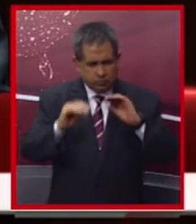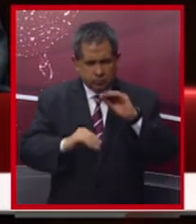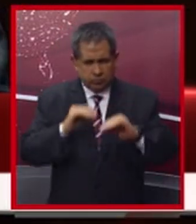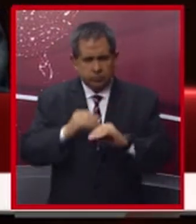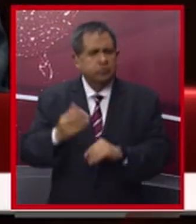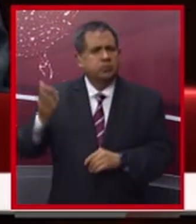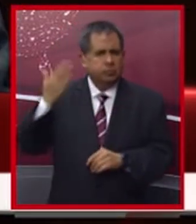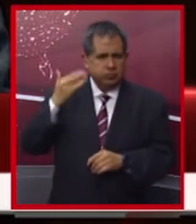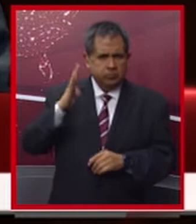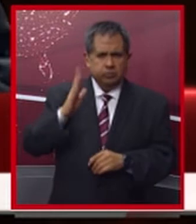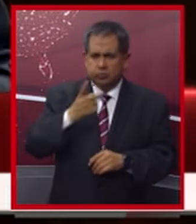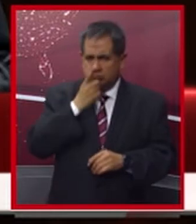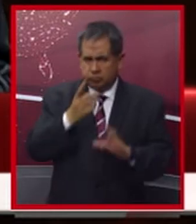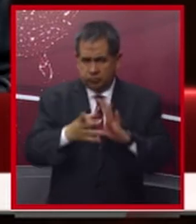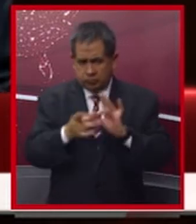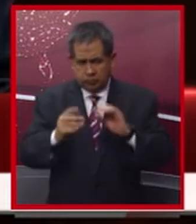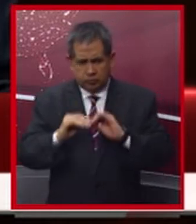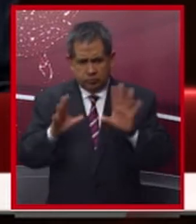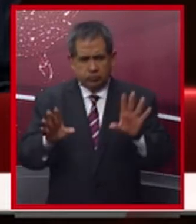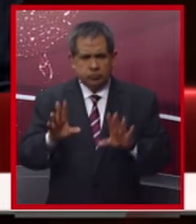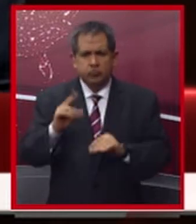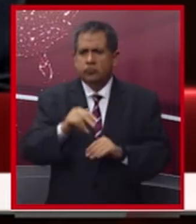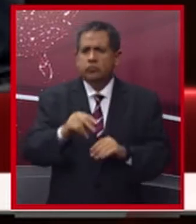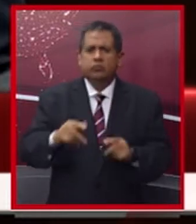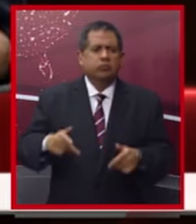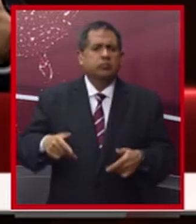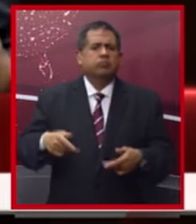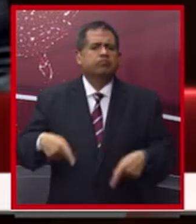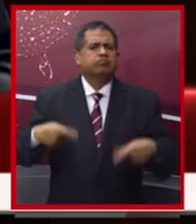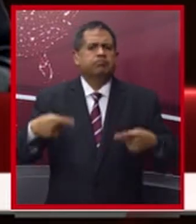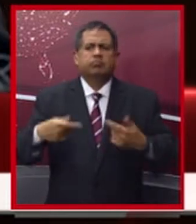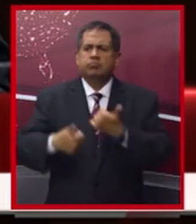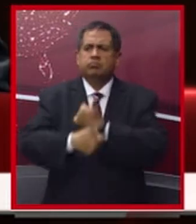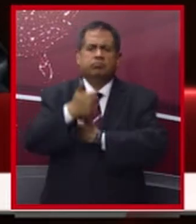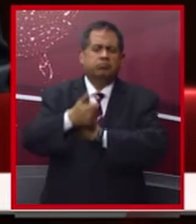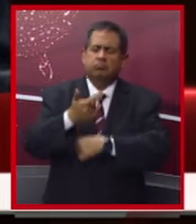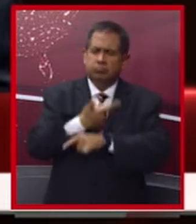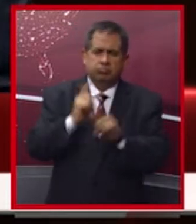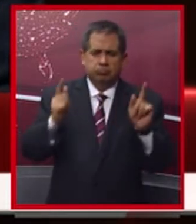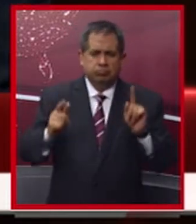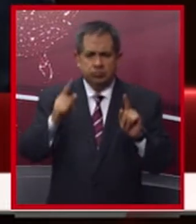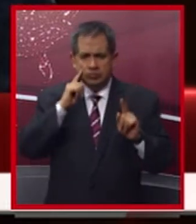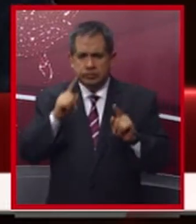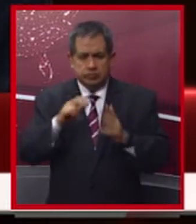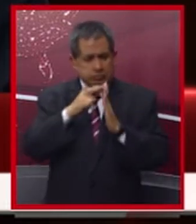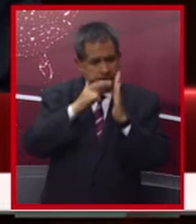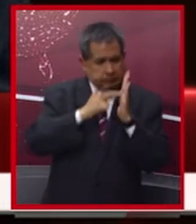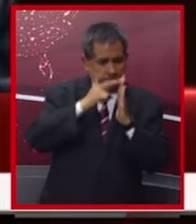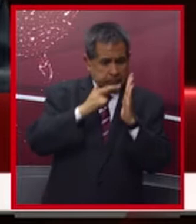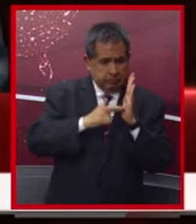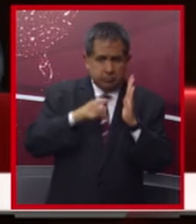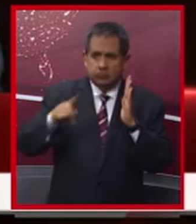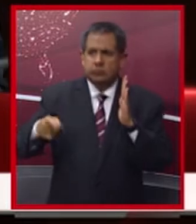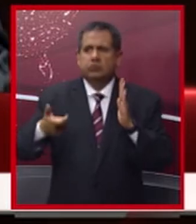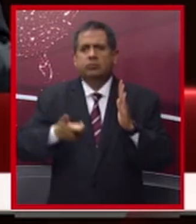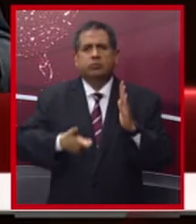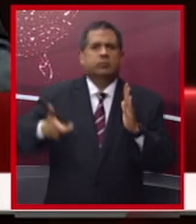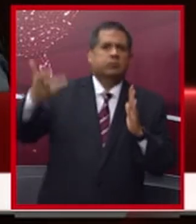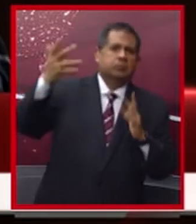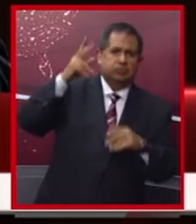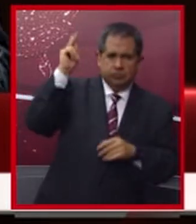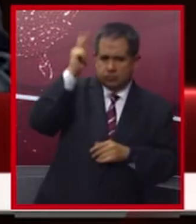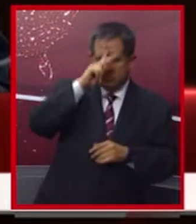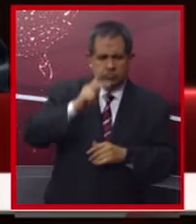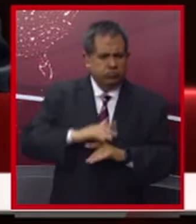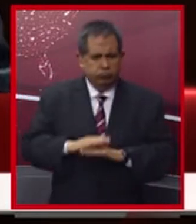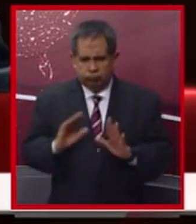en otras intervenciones, en no afectar el libre mercado, en no sobreregular de tal manera que después se tuviera que impactar el